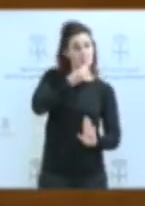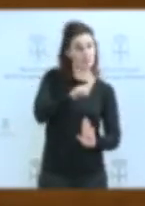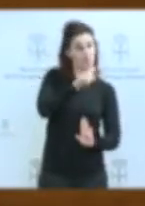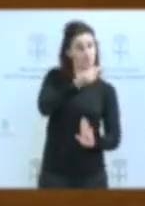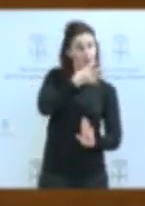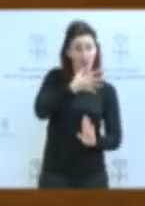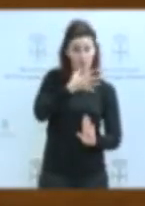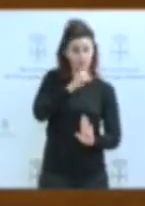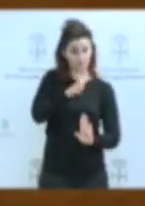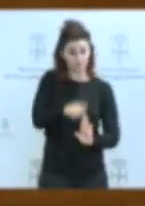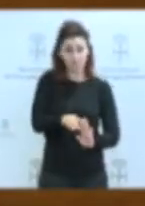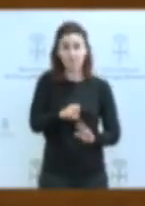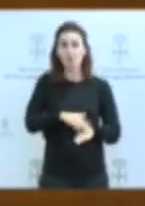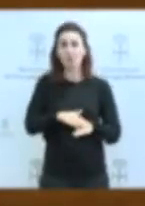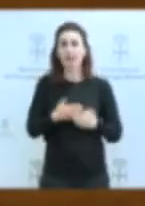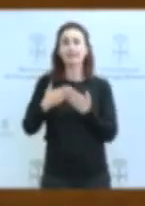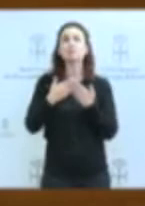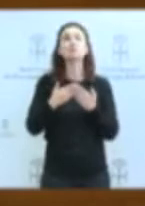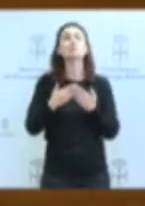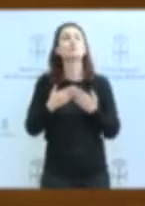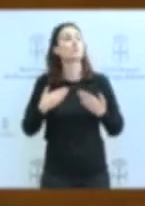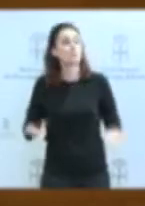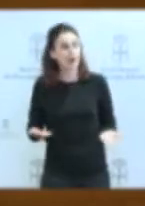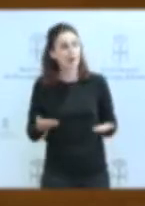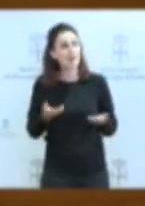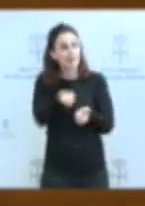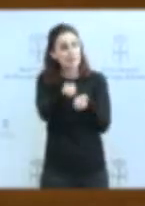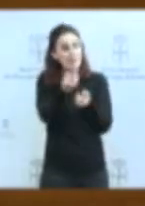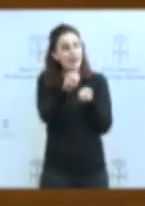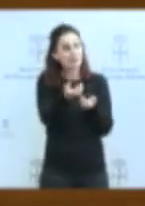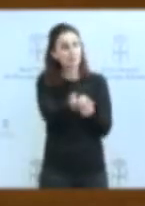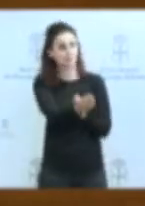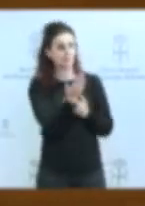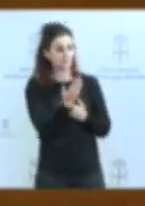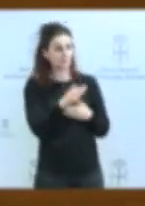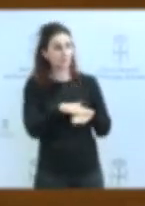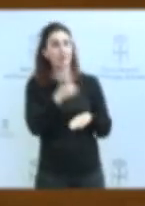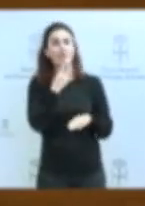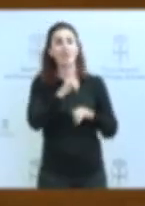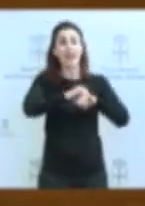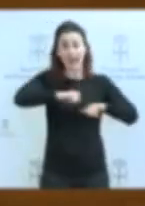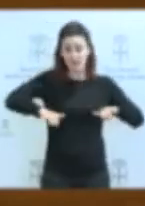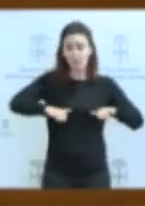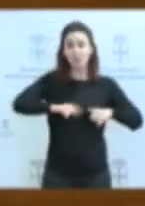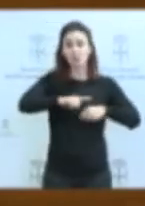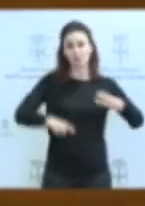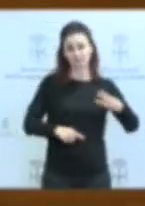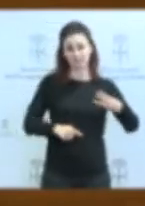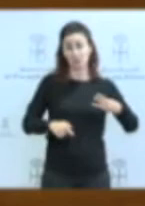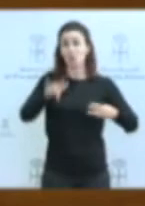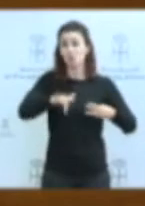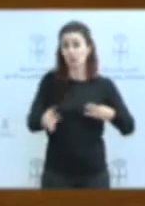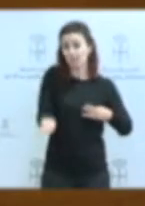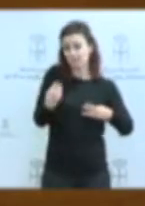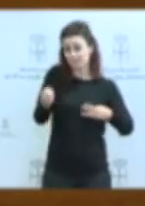qué datos cuentan para decir que esos 3 aeropuertos, después de los datos que hemos tenido en cuanto a rutas internacionales, son los aeropuertos que tienen